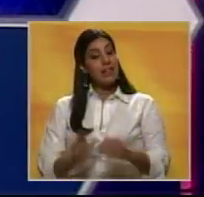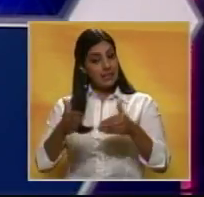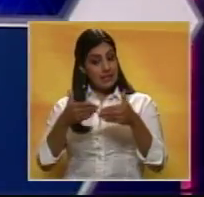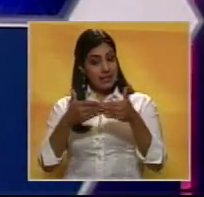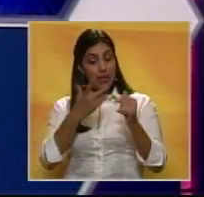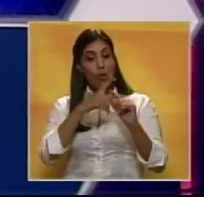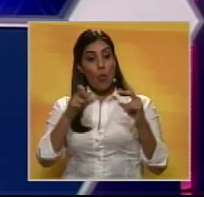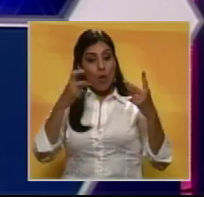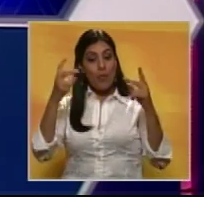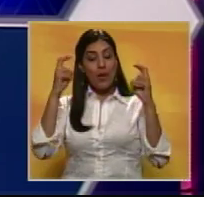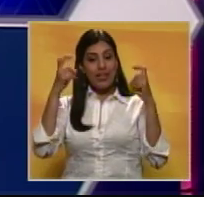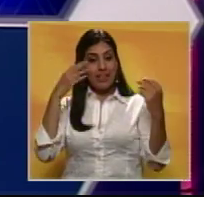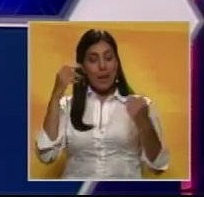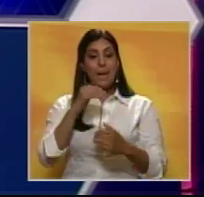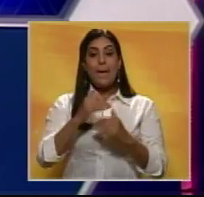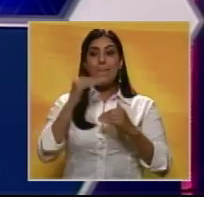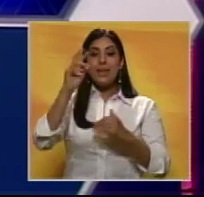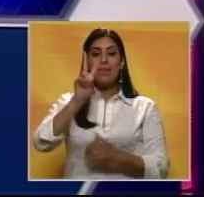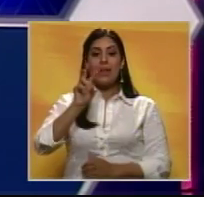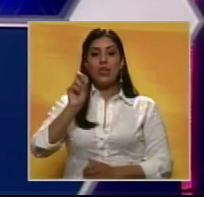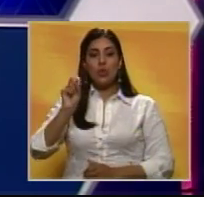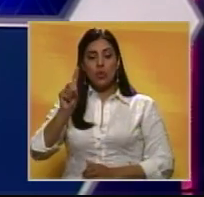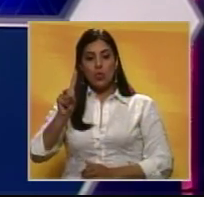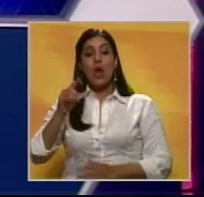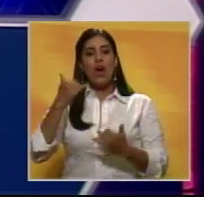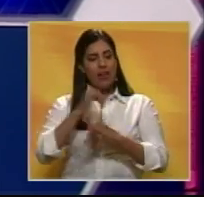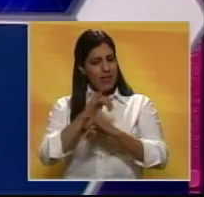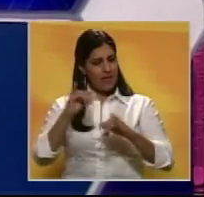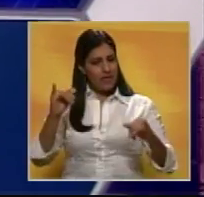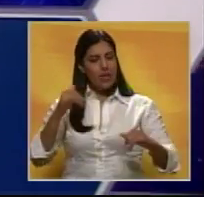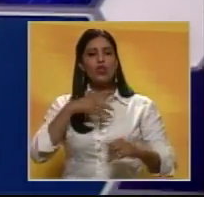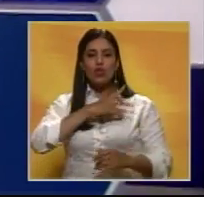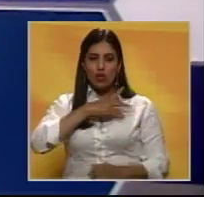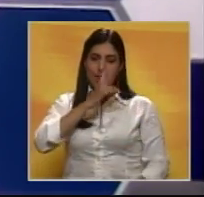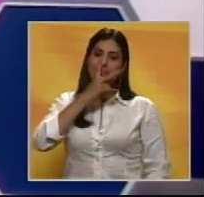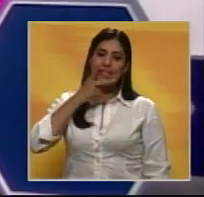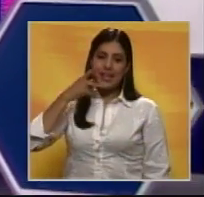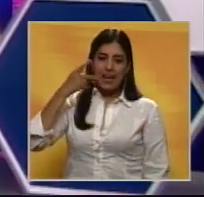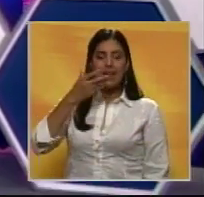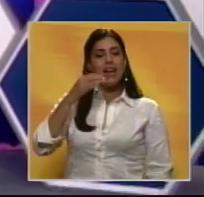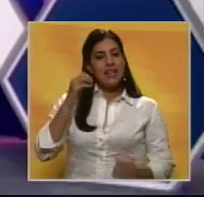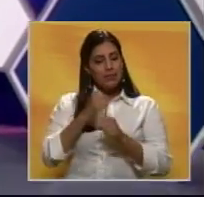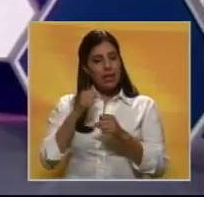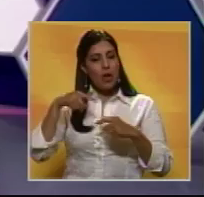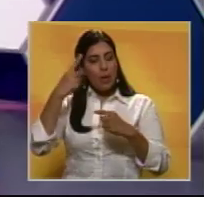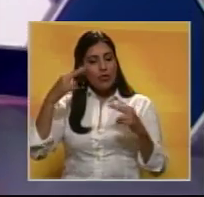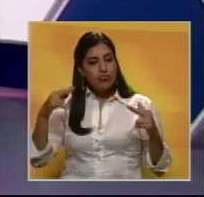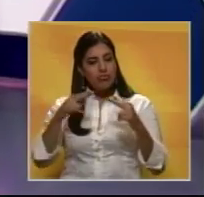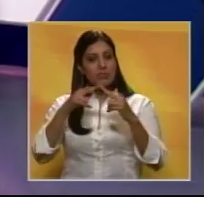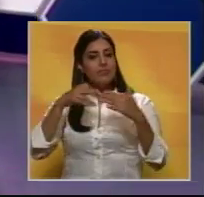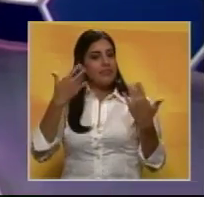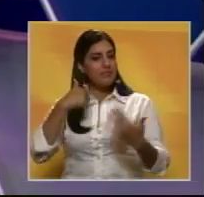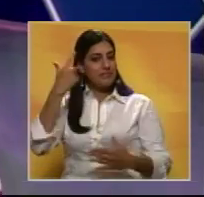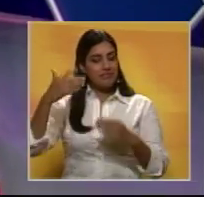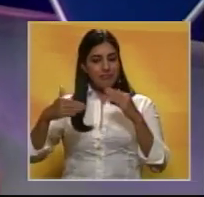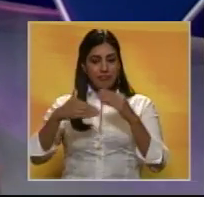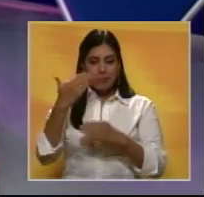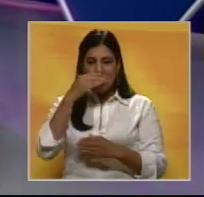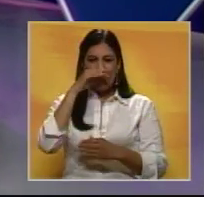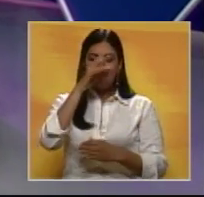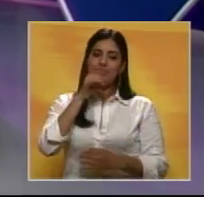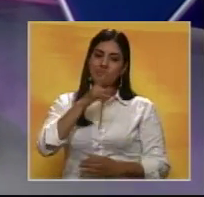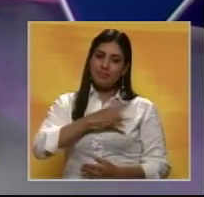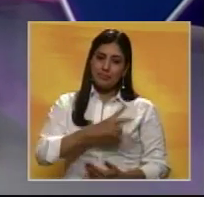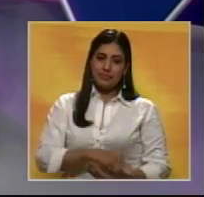Cerramos con el nuevo tema de Piso 21, Besándote. Así llegamos al final. Soy Karelis Cuadros y los espero en una próxima emisión de Estrenos y Estrellas por